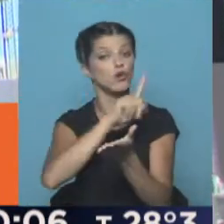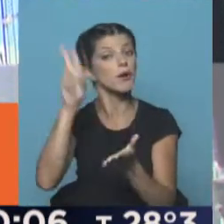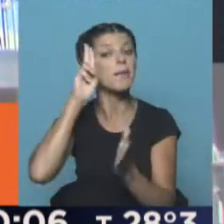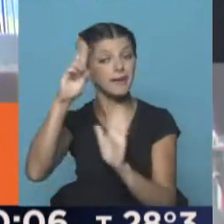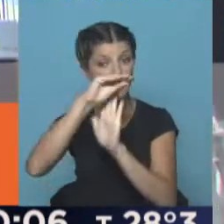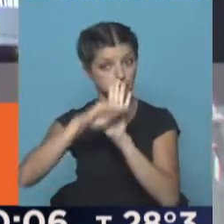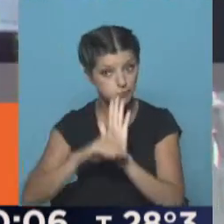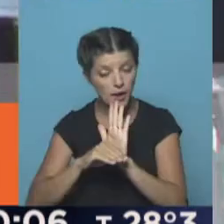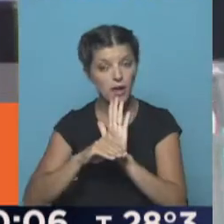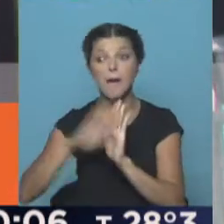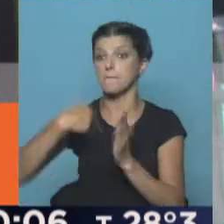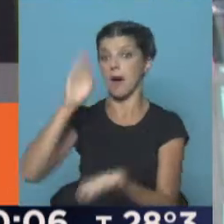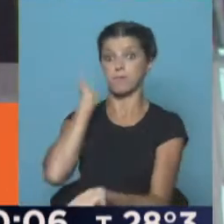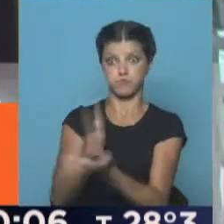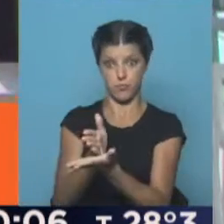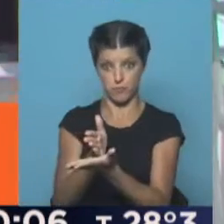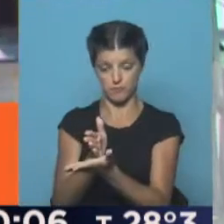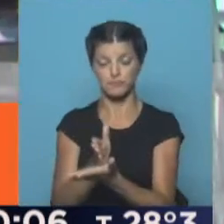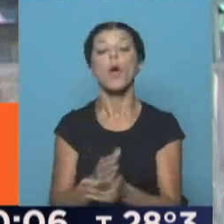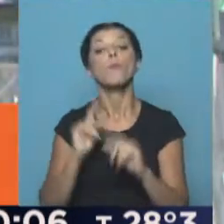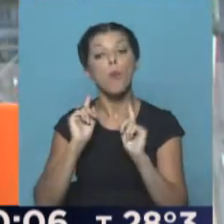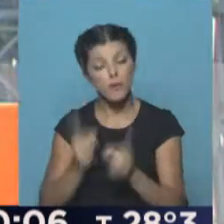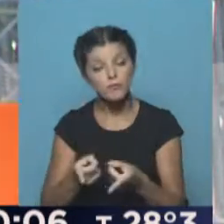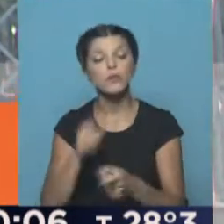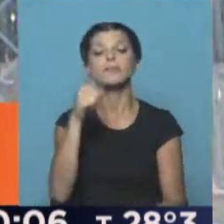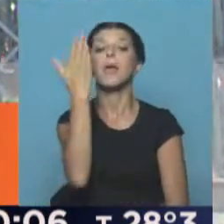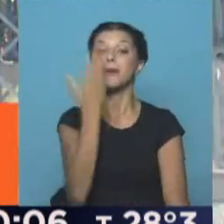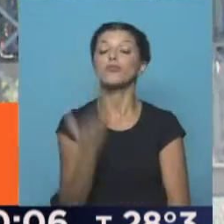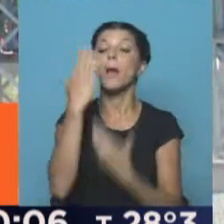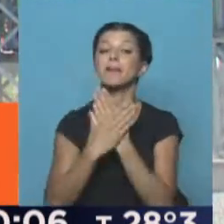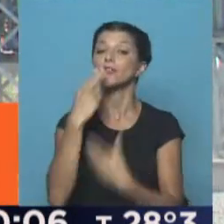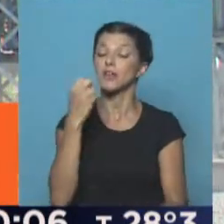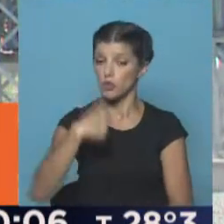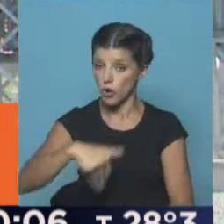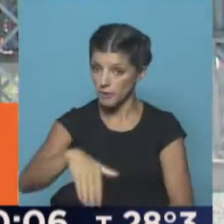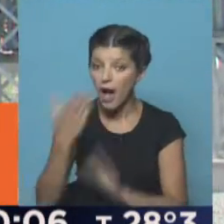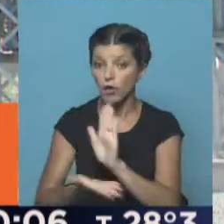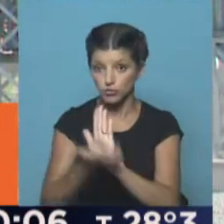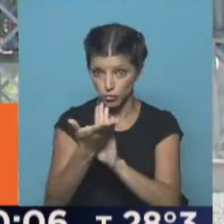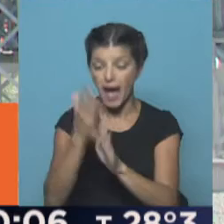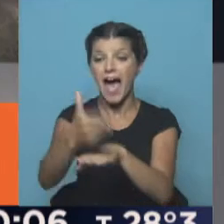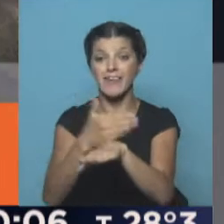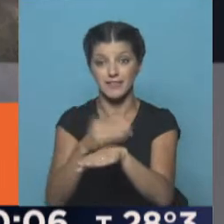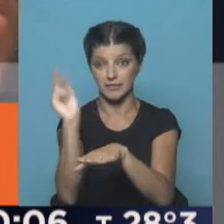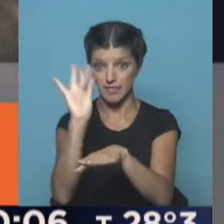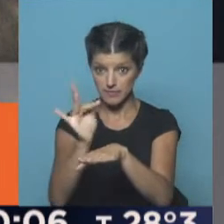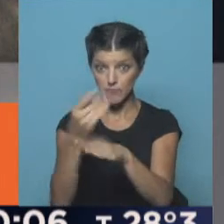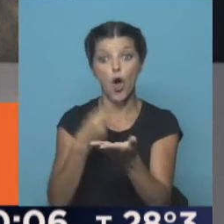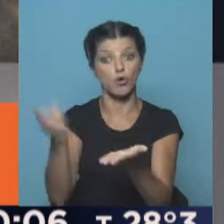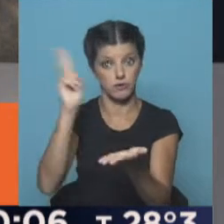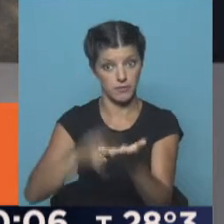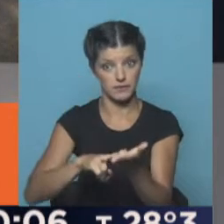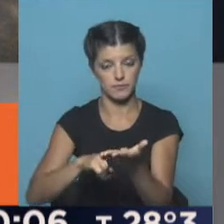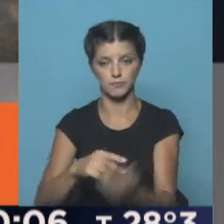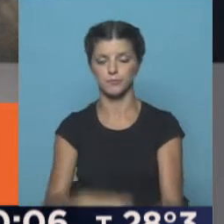concesiones el ministro de energía confirmó que se aplicará otro aumento tarifario antes de fin de año nosotros acá estamos